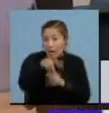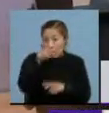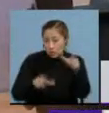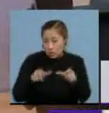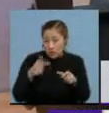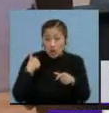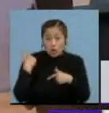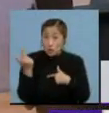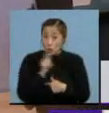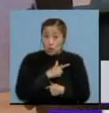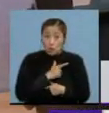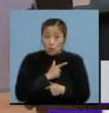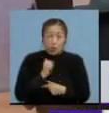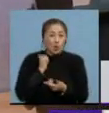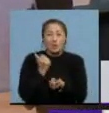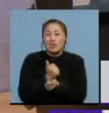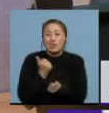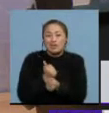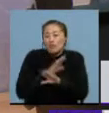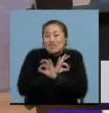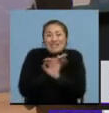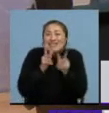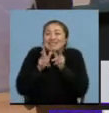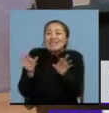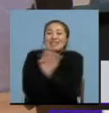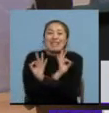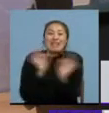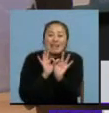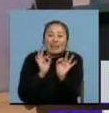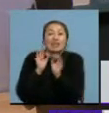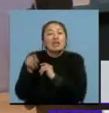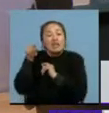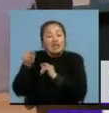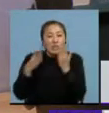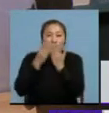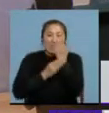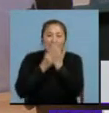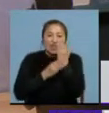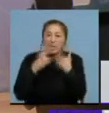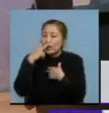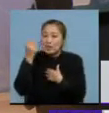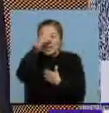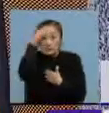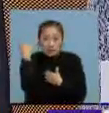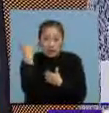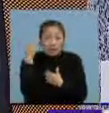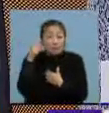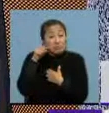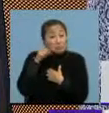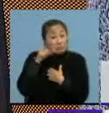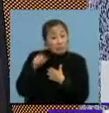participamos no podemos hacer nada porque se fija por el ministerio de energía de nación y que